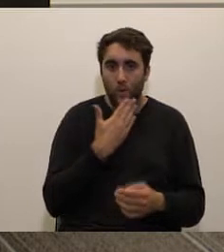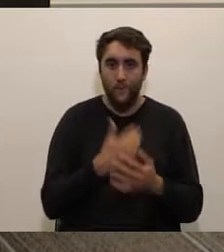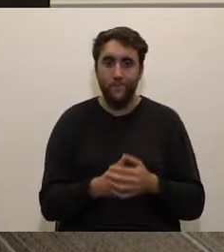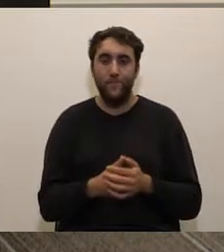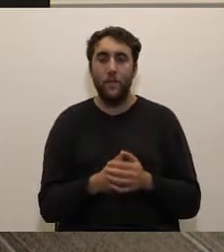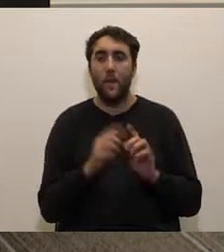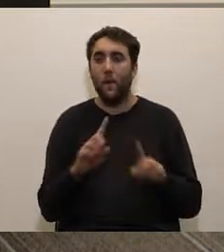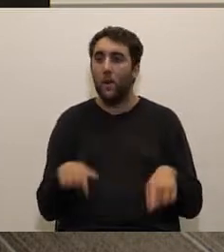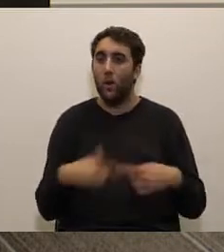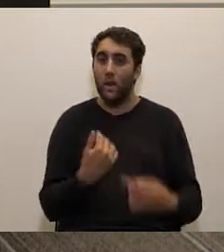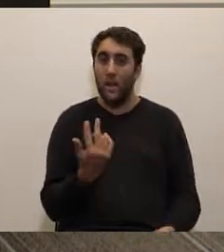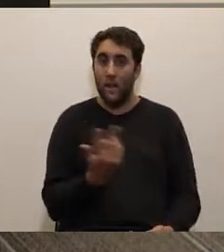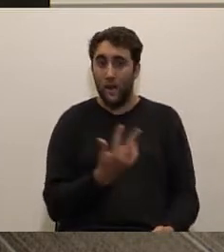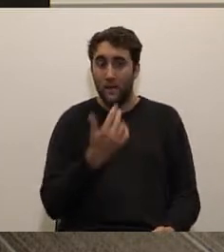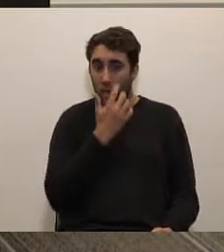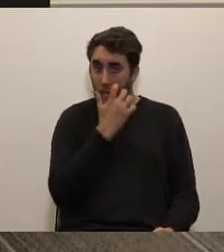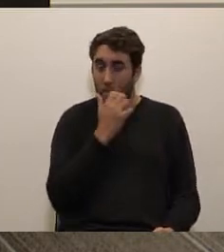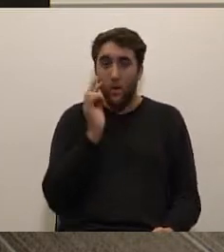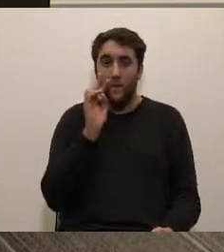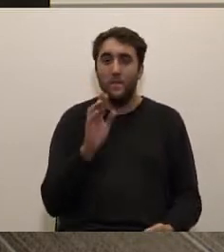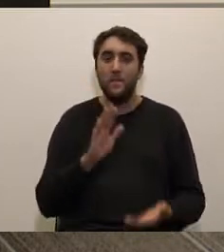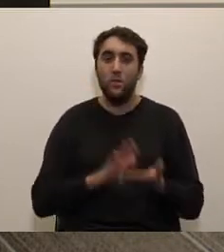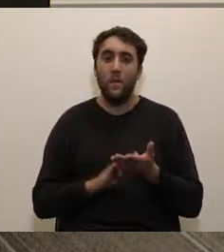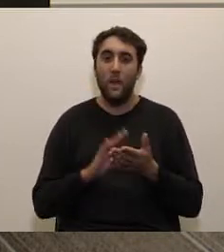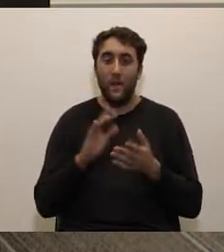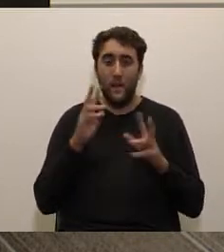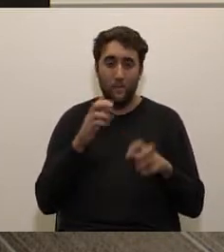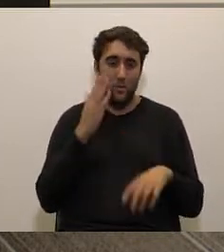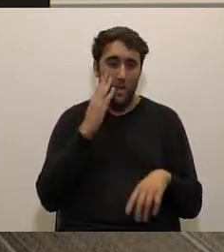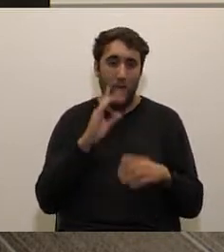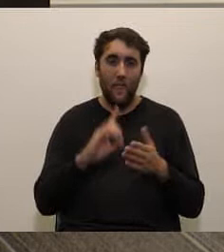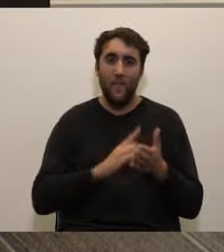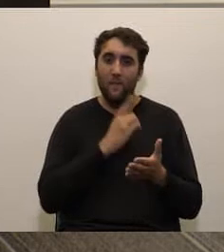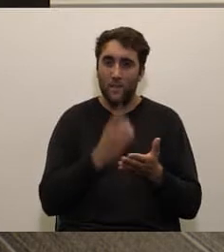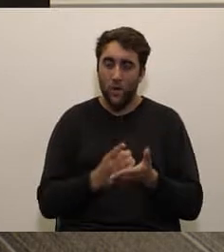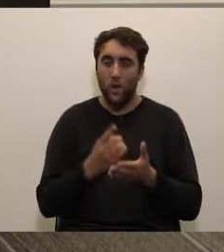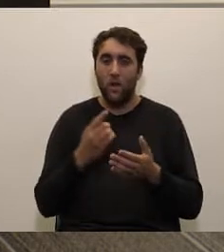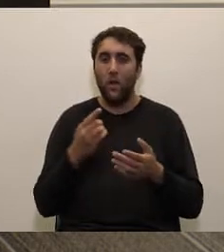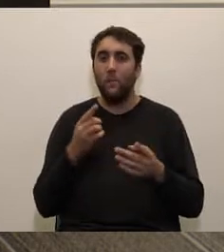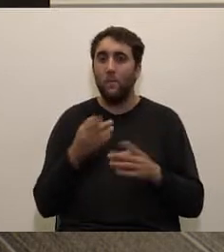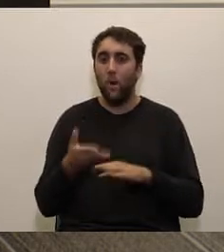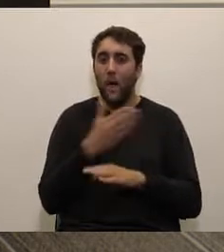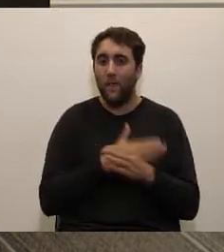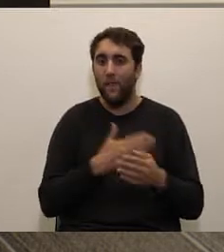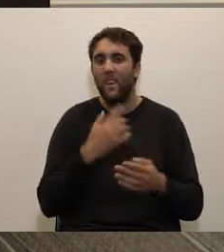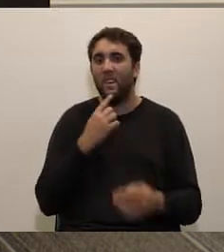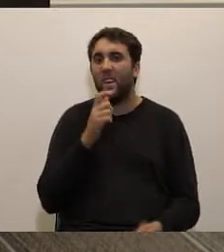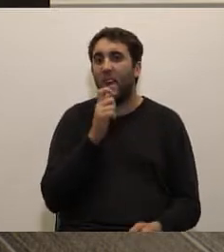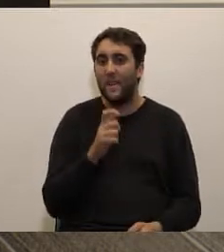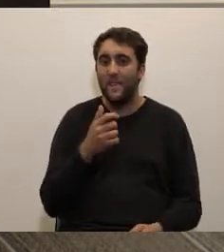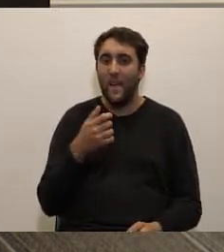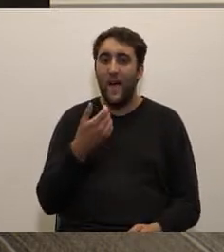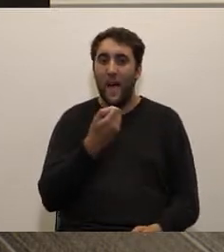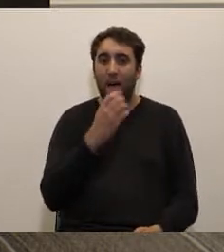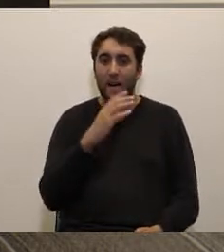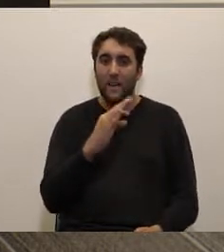con los tres me pasó que bueno, que quizás definir, que es muy difícil, porque yo creo que también es muy difícil definir, antes era difícil definir qué es ser activista,